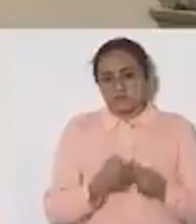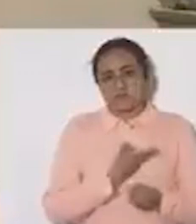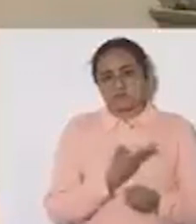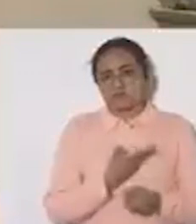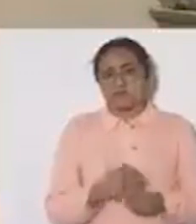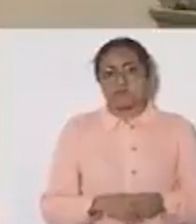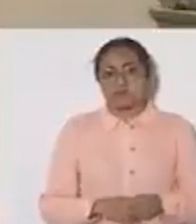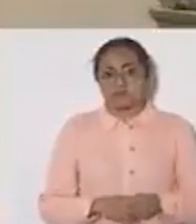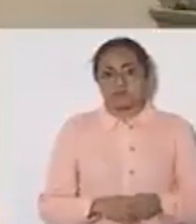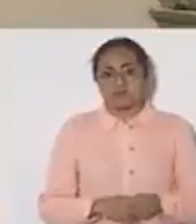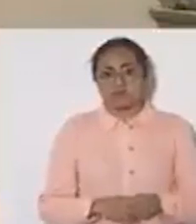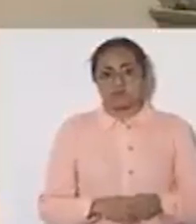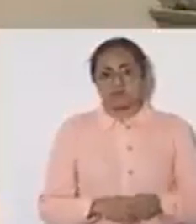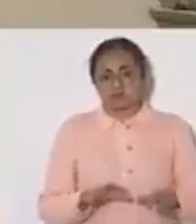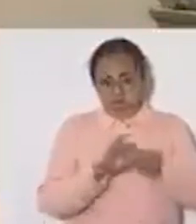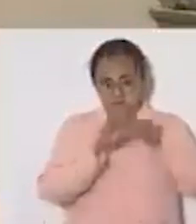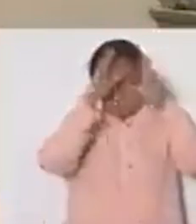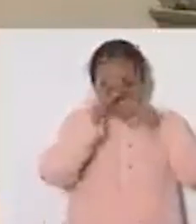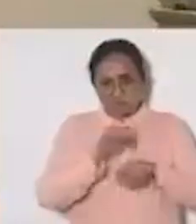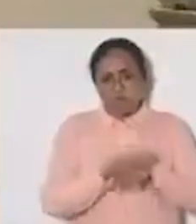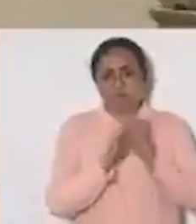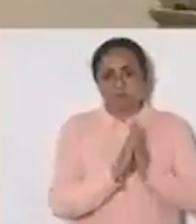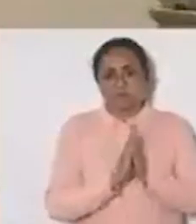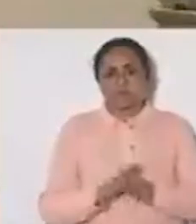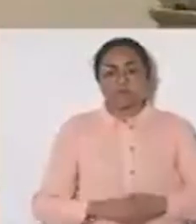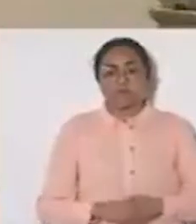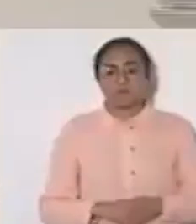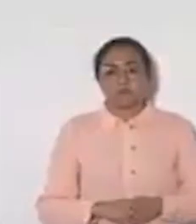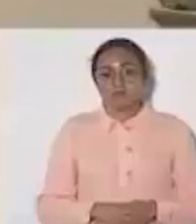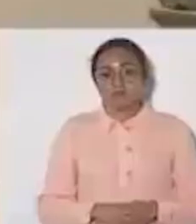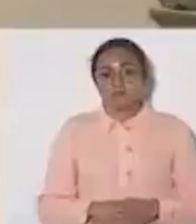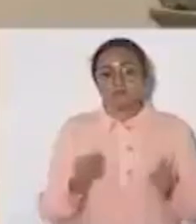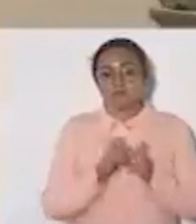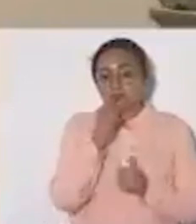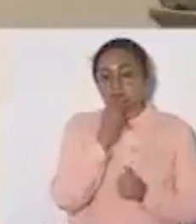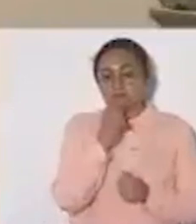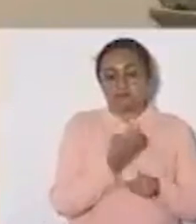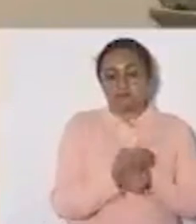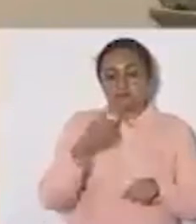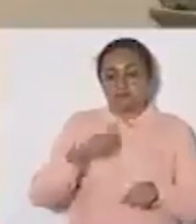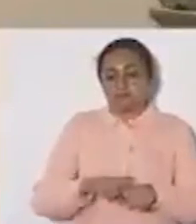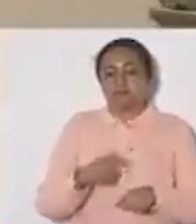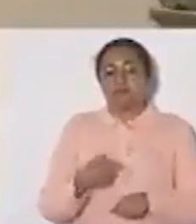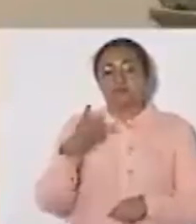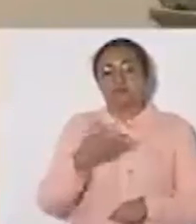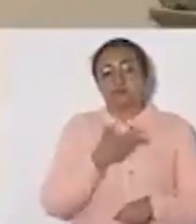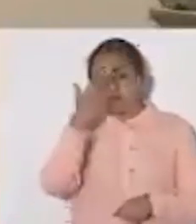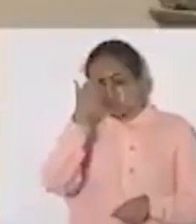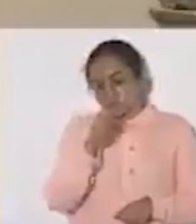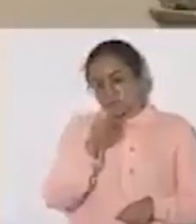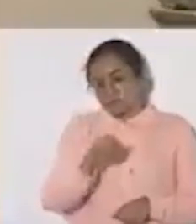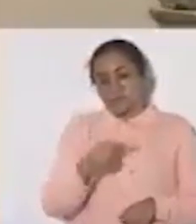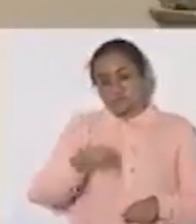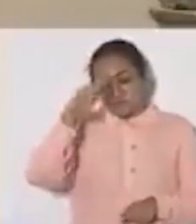de este martes el gobernador fue trasladado al Hospital de Ortopedia y Traumatología Rafael Moreno Valle y de ahí